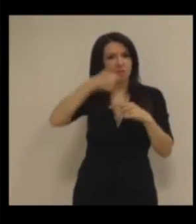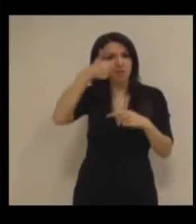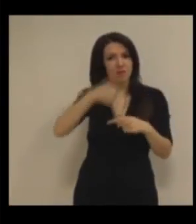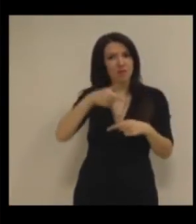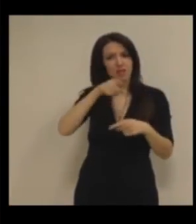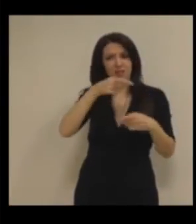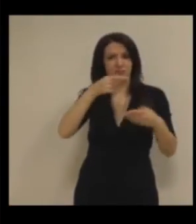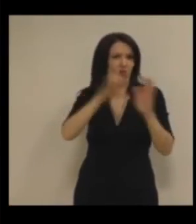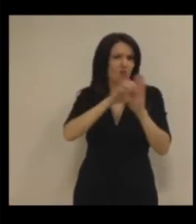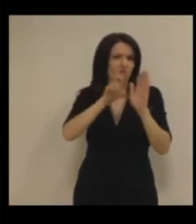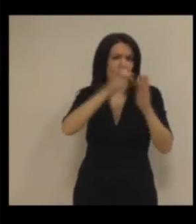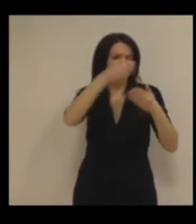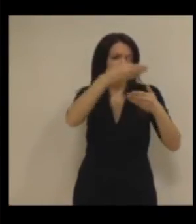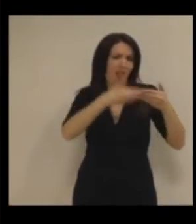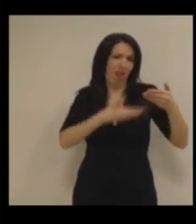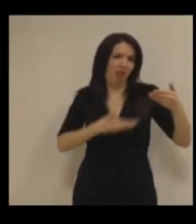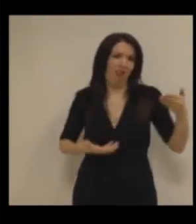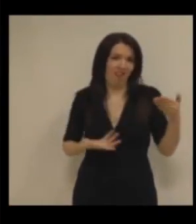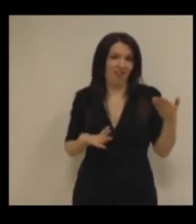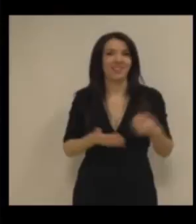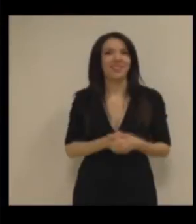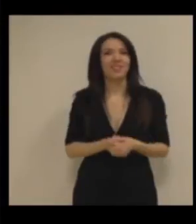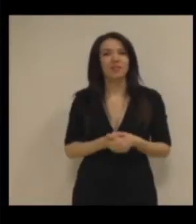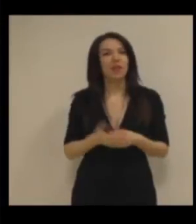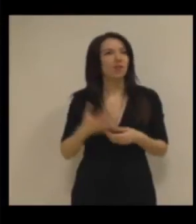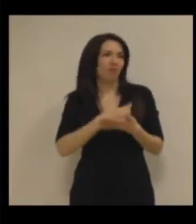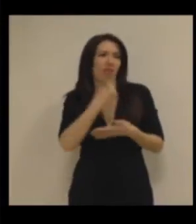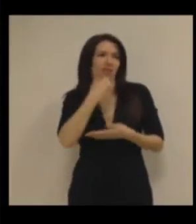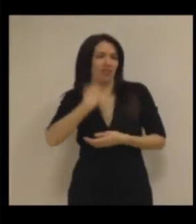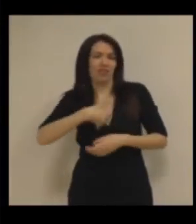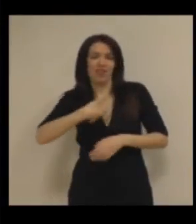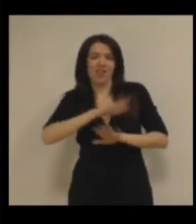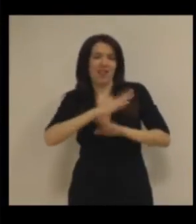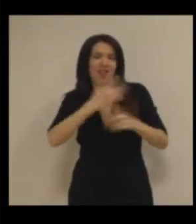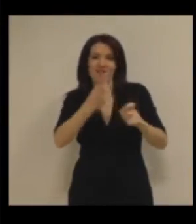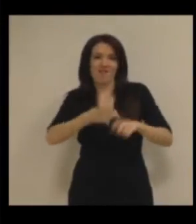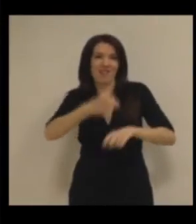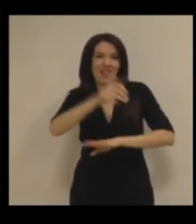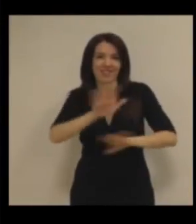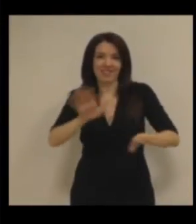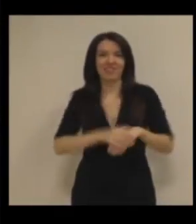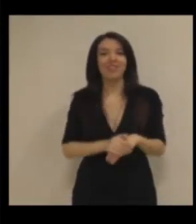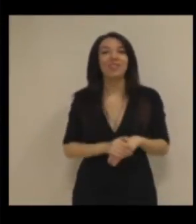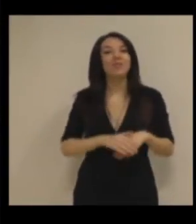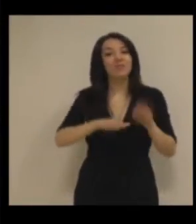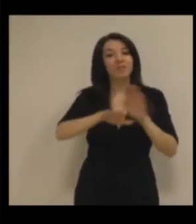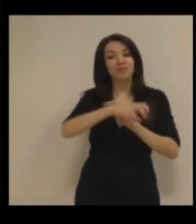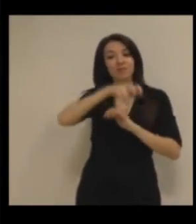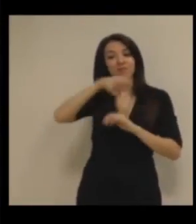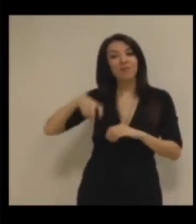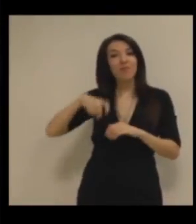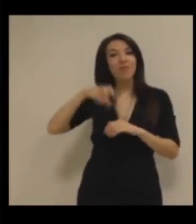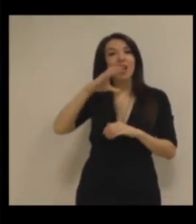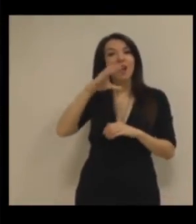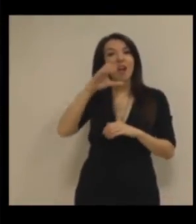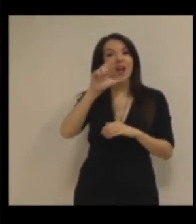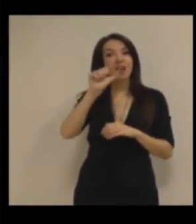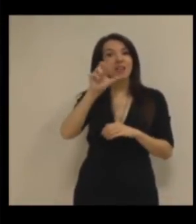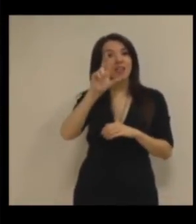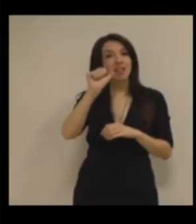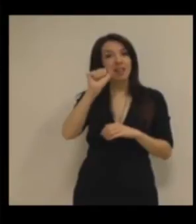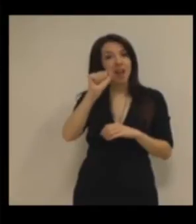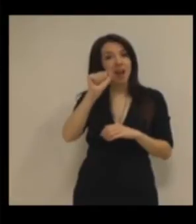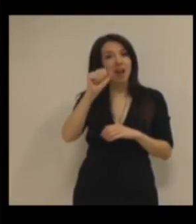es muy extenso. Entonces, está todo dicho ya. A mi derecha está Clara, a Clara Cuenca,